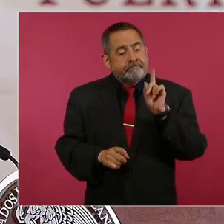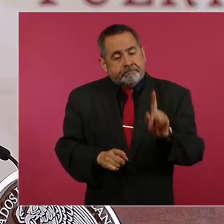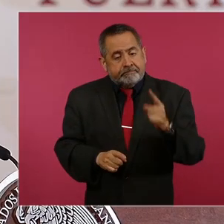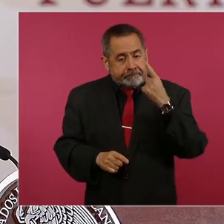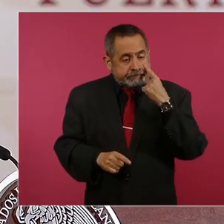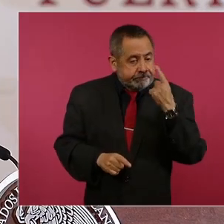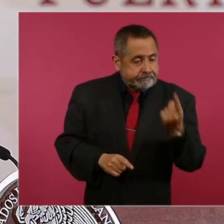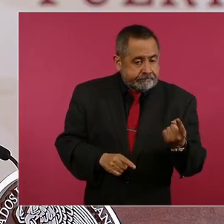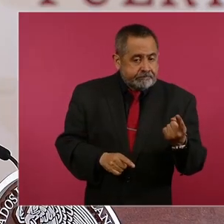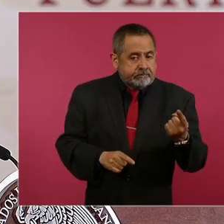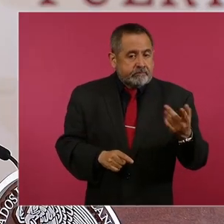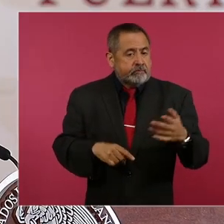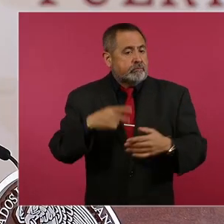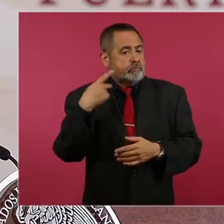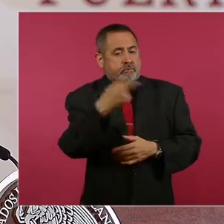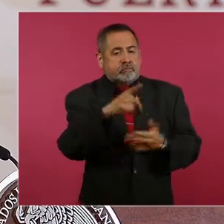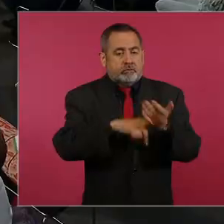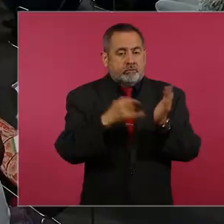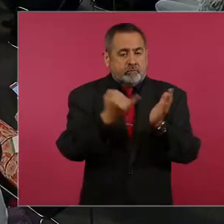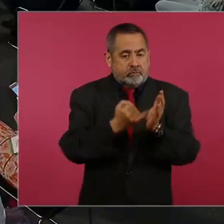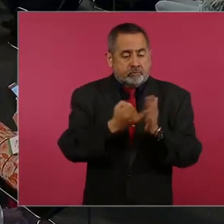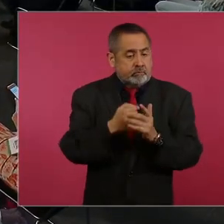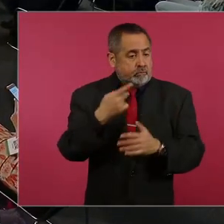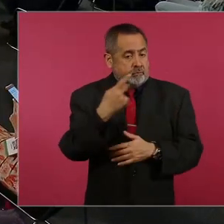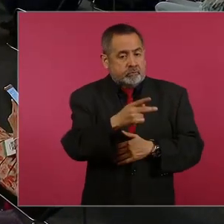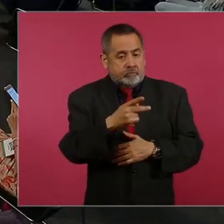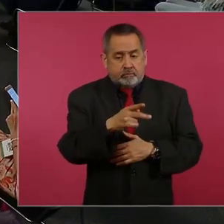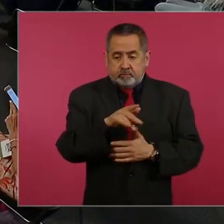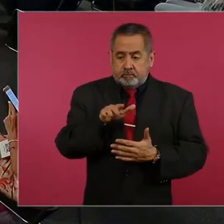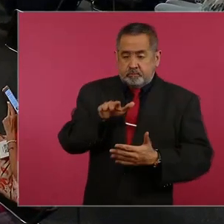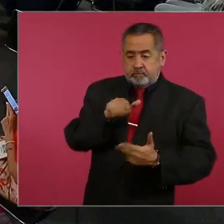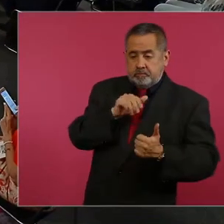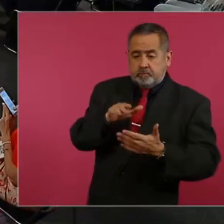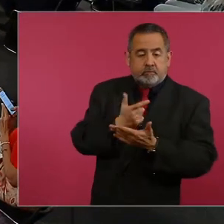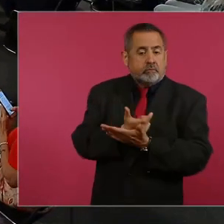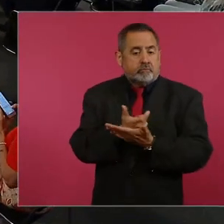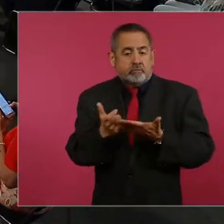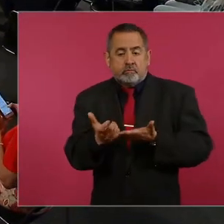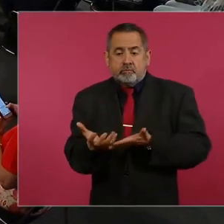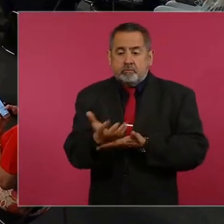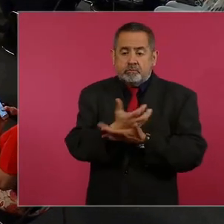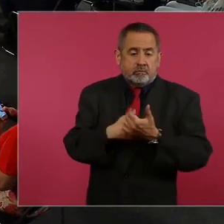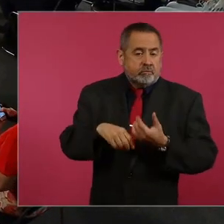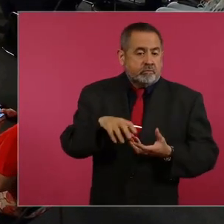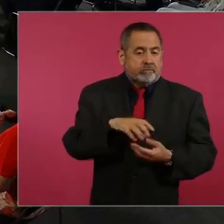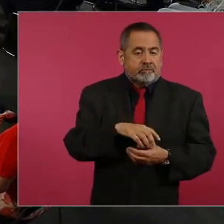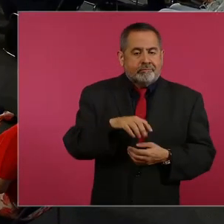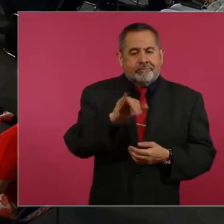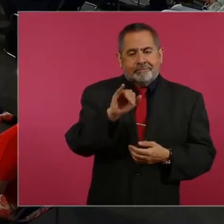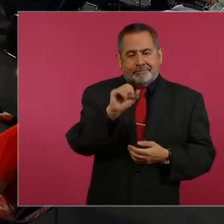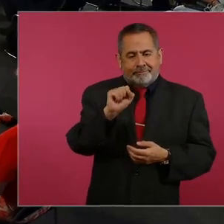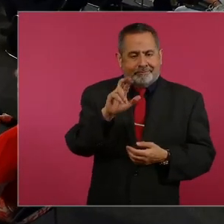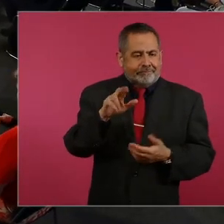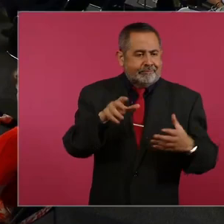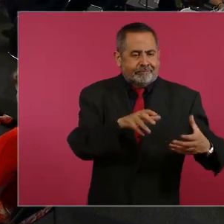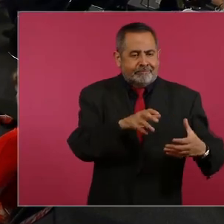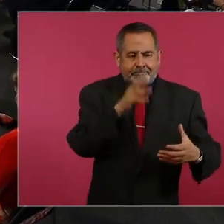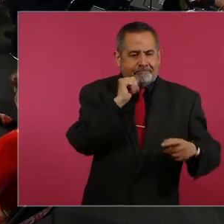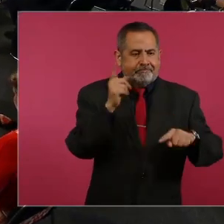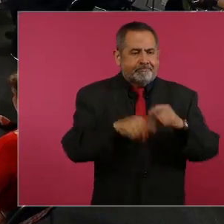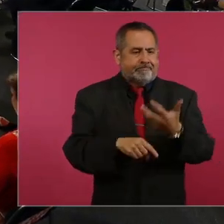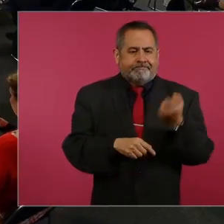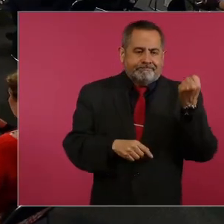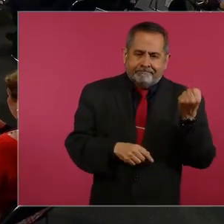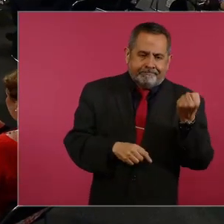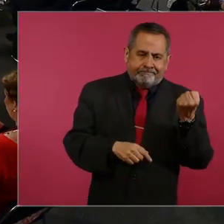impuestos propios. Si son impuestos retenidos por sueldos y salarios, pues es la retención del trabajador, no se la pueden quedar.